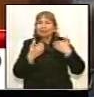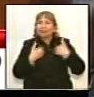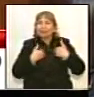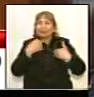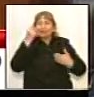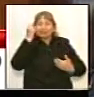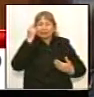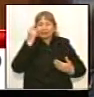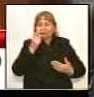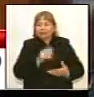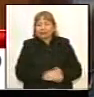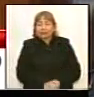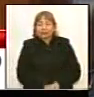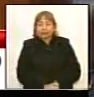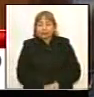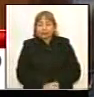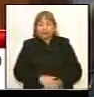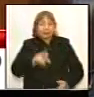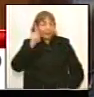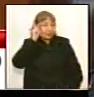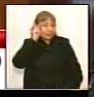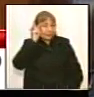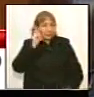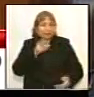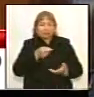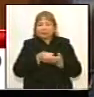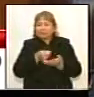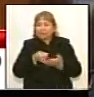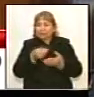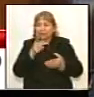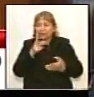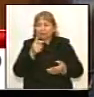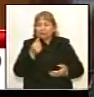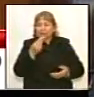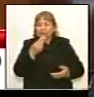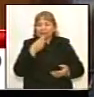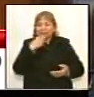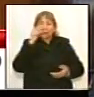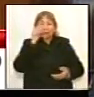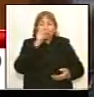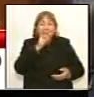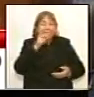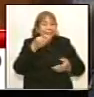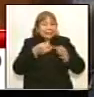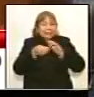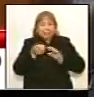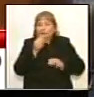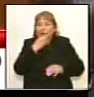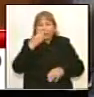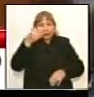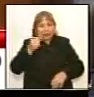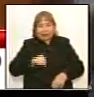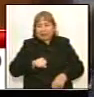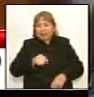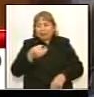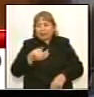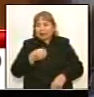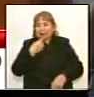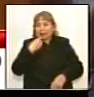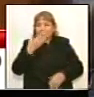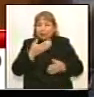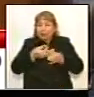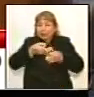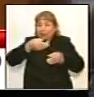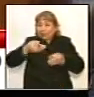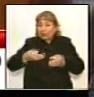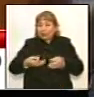confundir que a la señora Keiko la están procesando por lavado de activos, como que si hubiera cometido el delito, y eso no es así. Yo me quiero